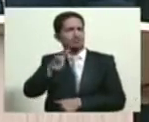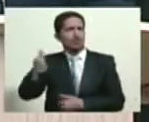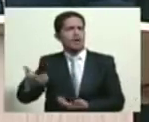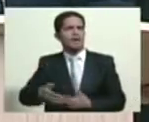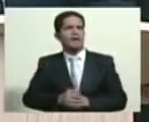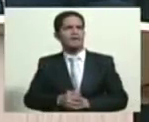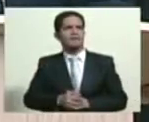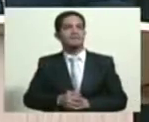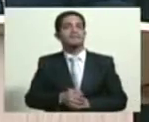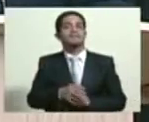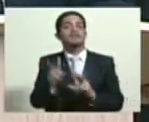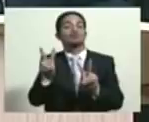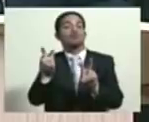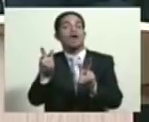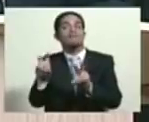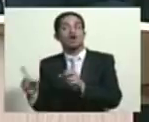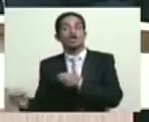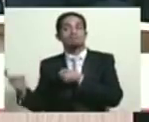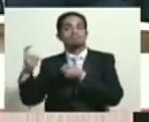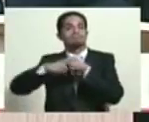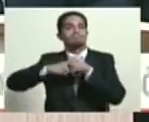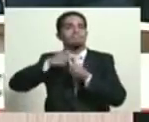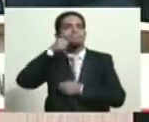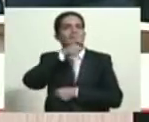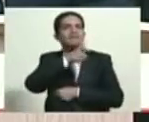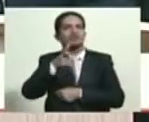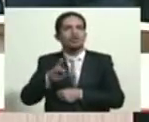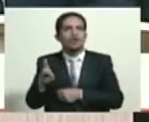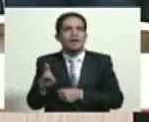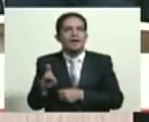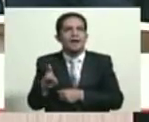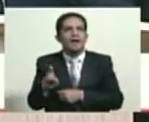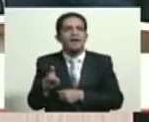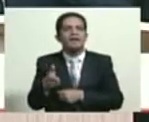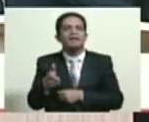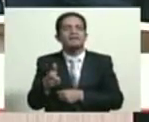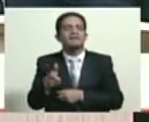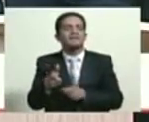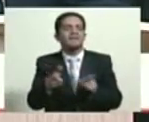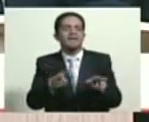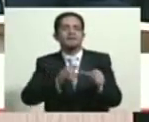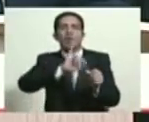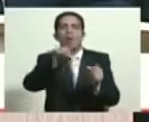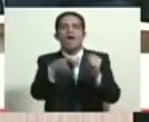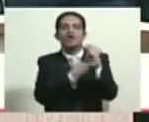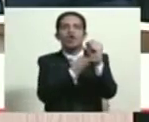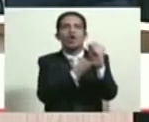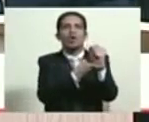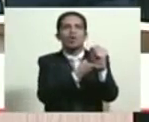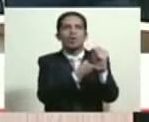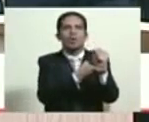y las nuevas compañías de el señor Guaidó,